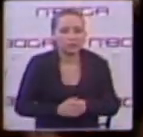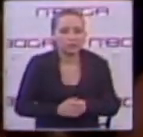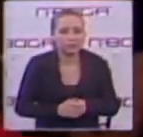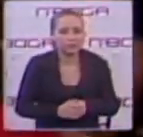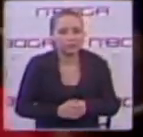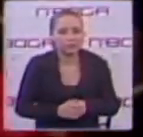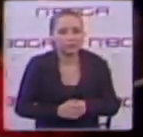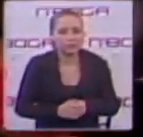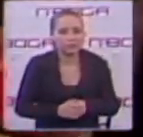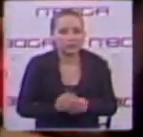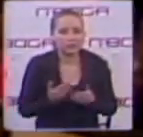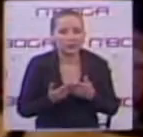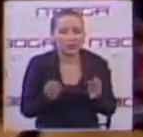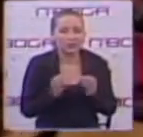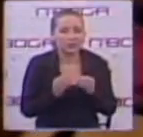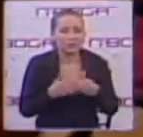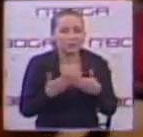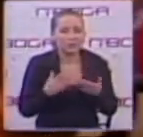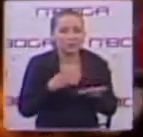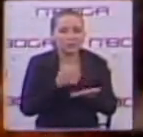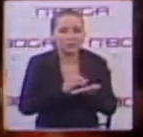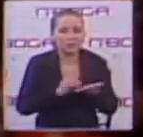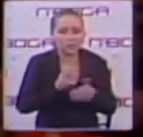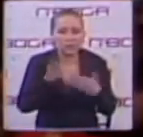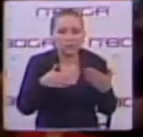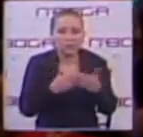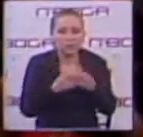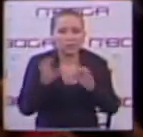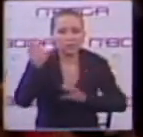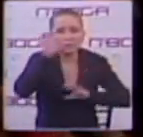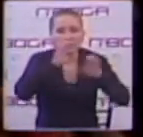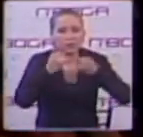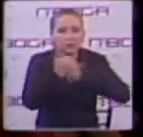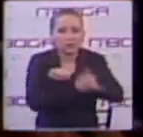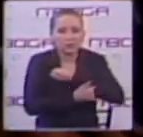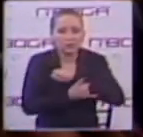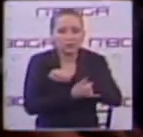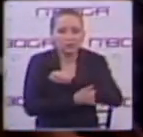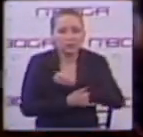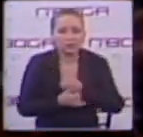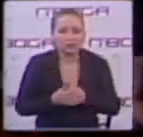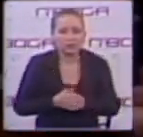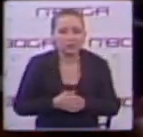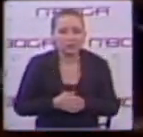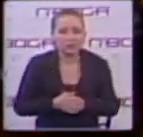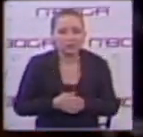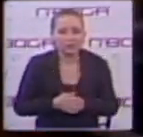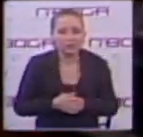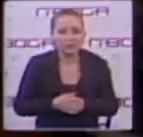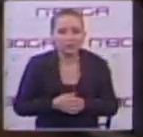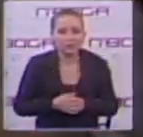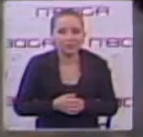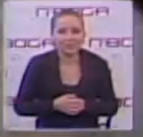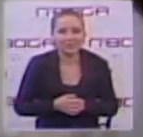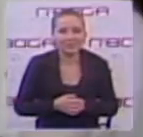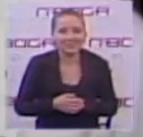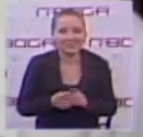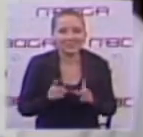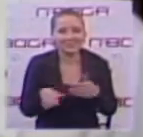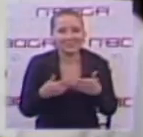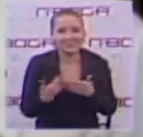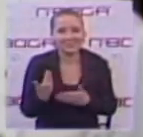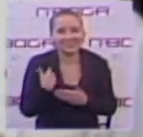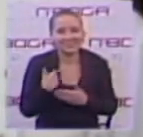piezas prehispánicas que se encuentran en todos los museos del país, recogiendo aquellas piezas que